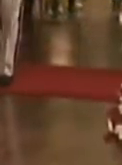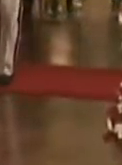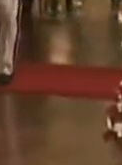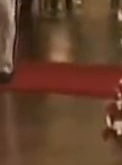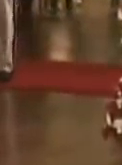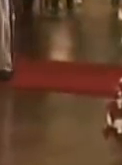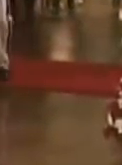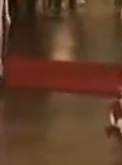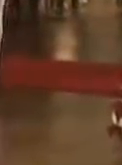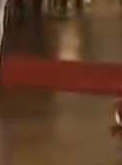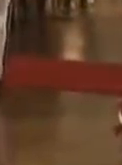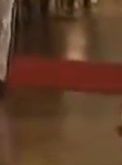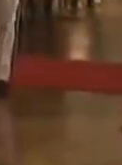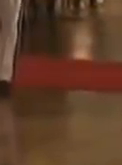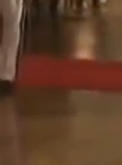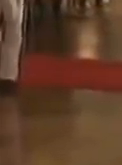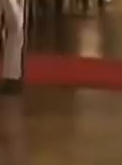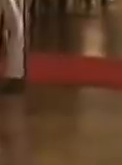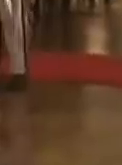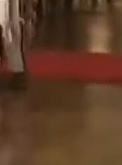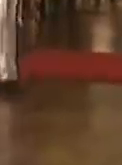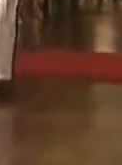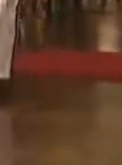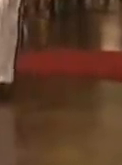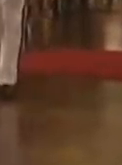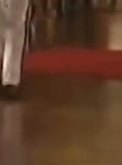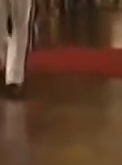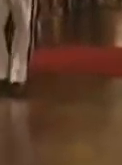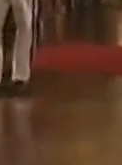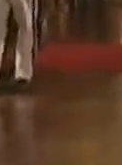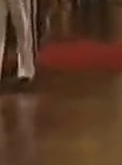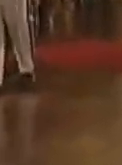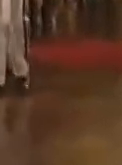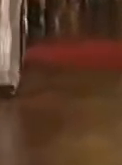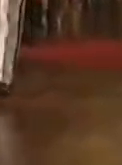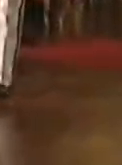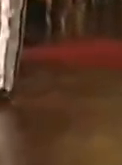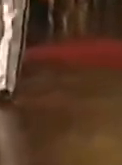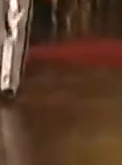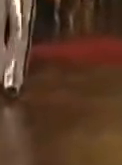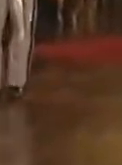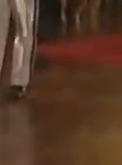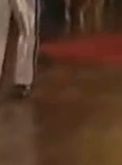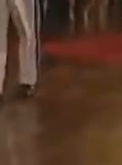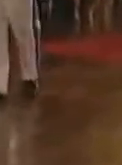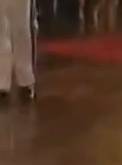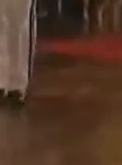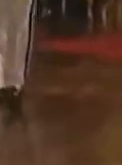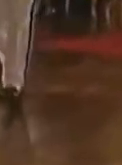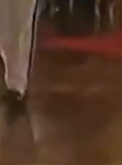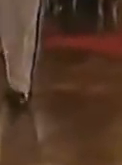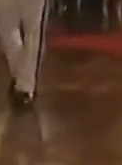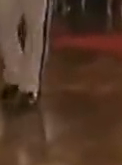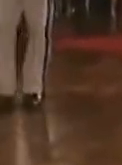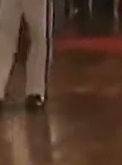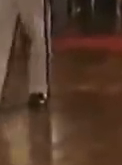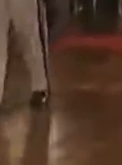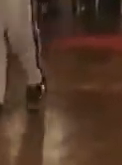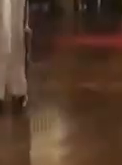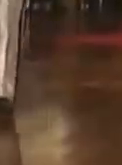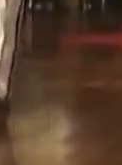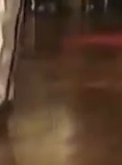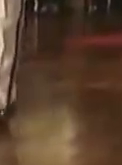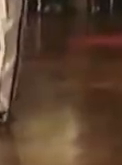quienes tuvimos el honor de caminar a tu lado. Parte de lo que publicaba ayer, este domingo 19